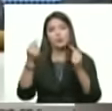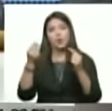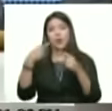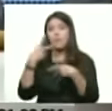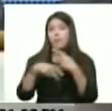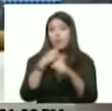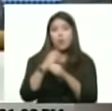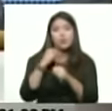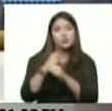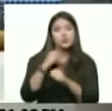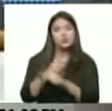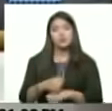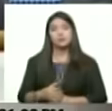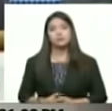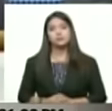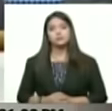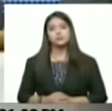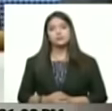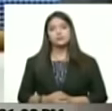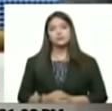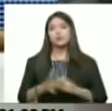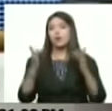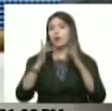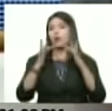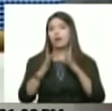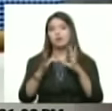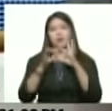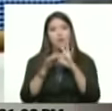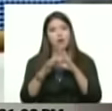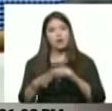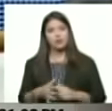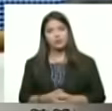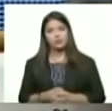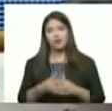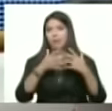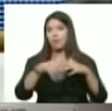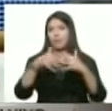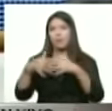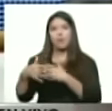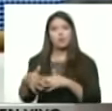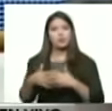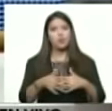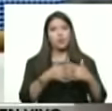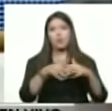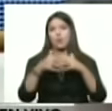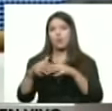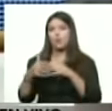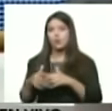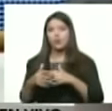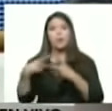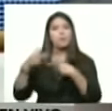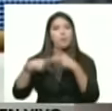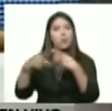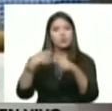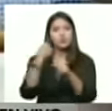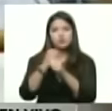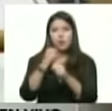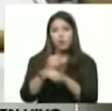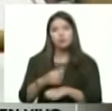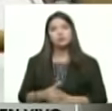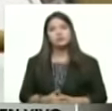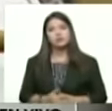productivo, profundamente productivo, articulado en motores, en cadenas de producción, y